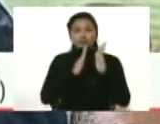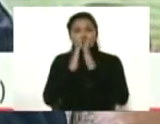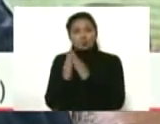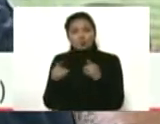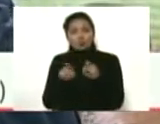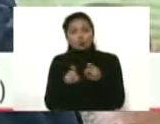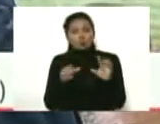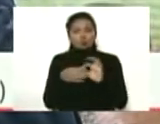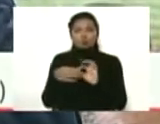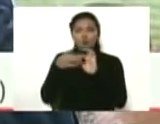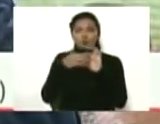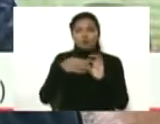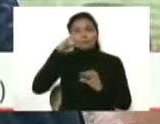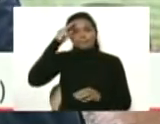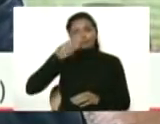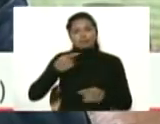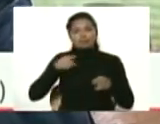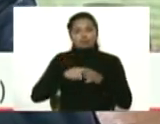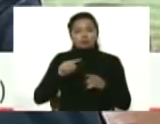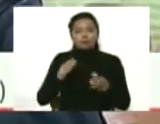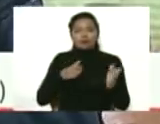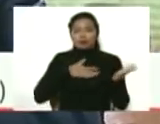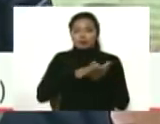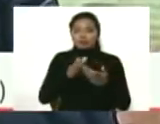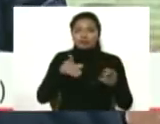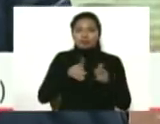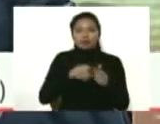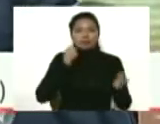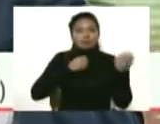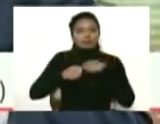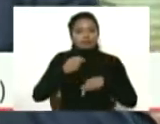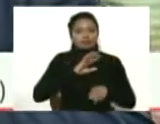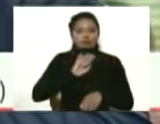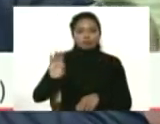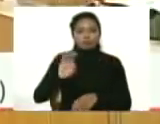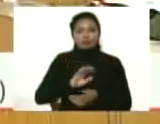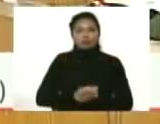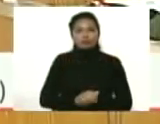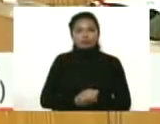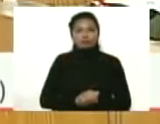y esta unión cívico-militar es lo que va a garantizar la defensa de nuestra patria.